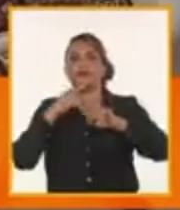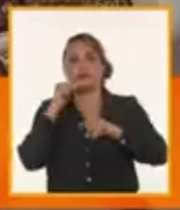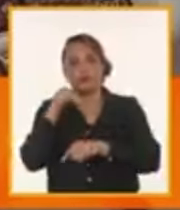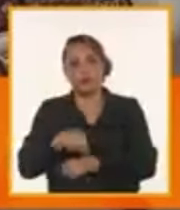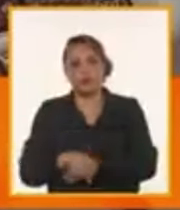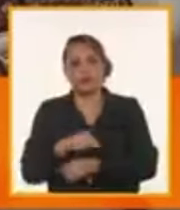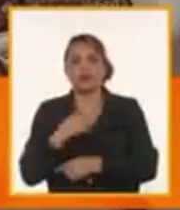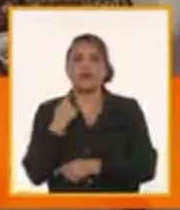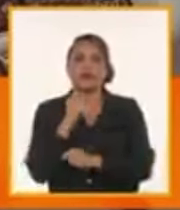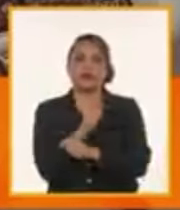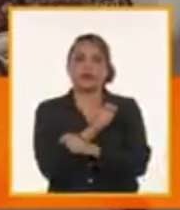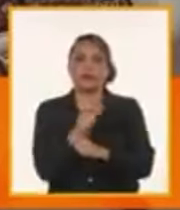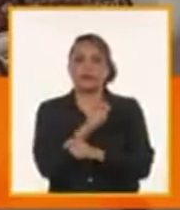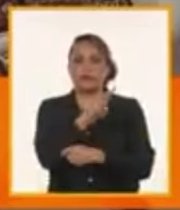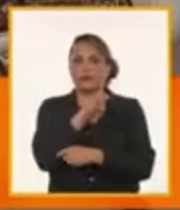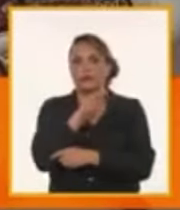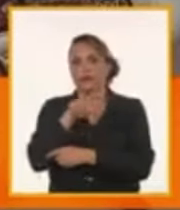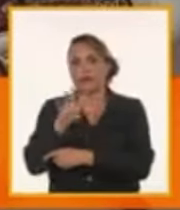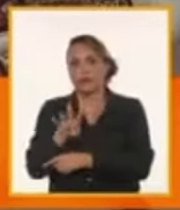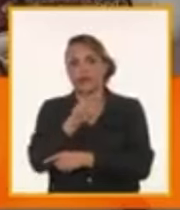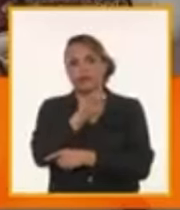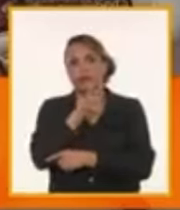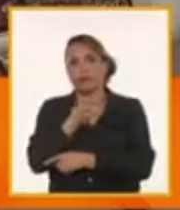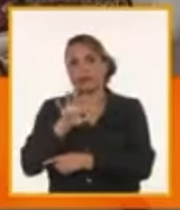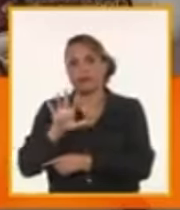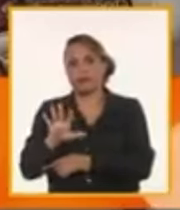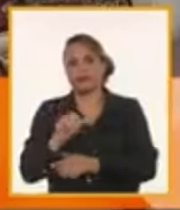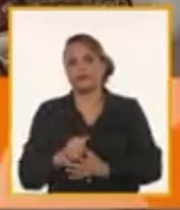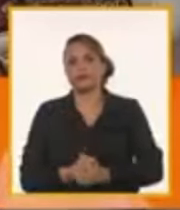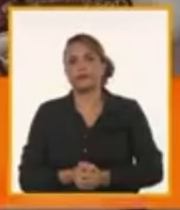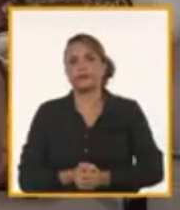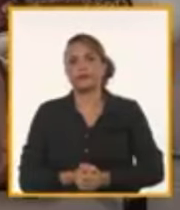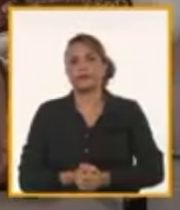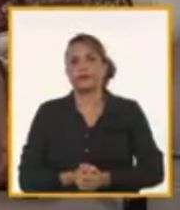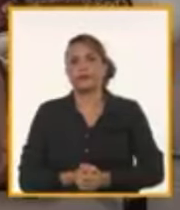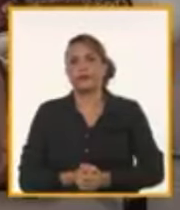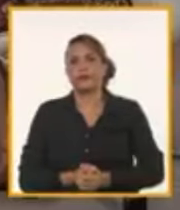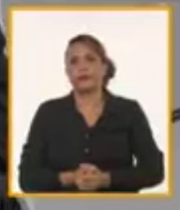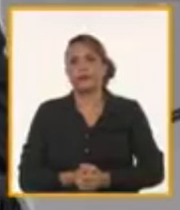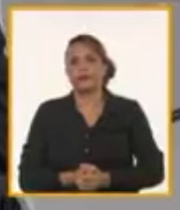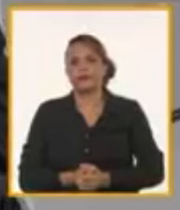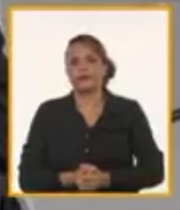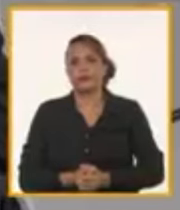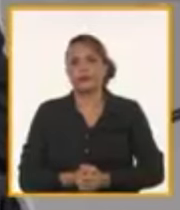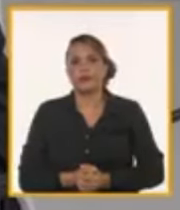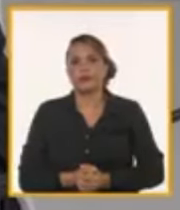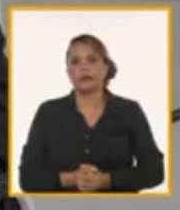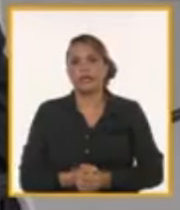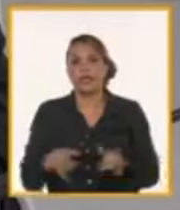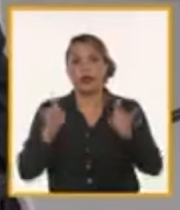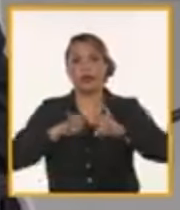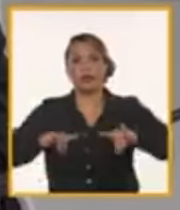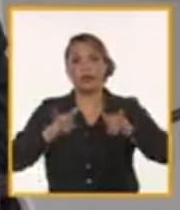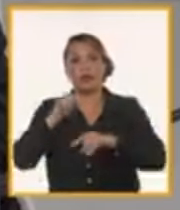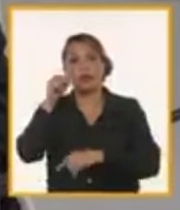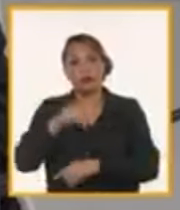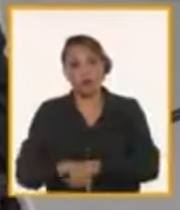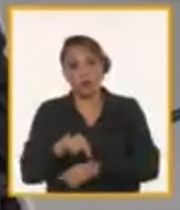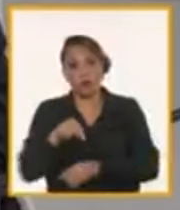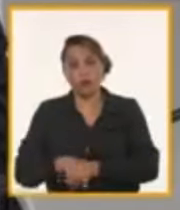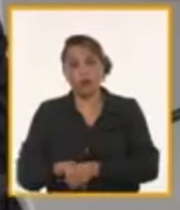curso 2425 la educación superior y con esto voy a cerrar es hoy una actividad